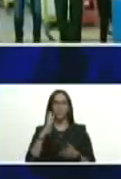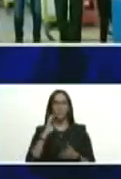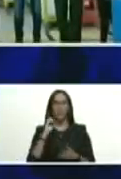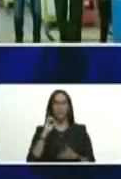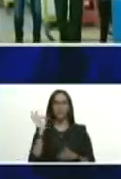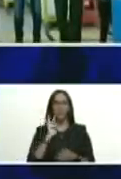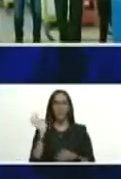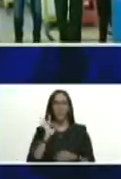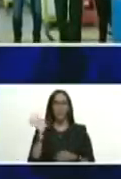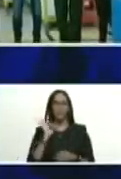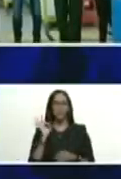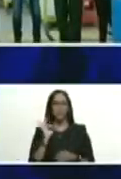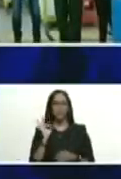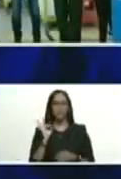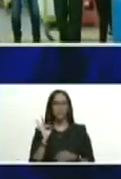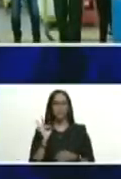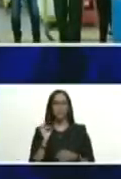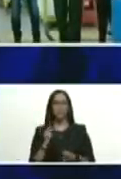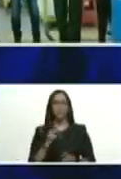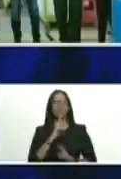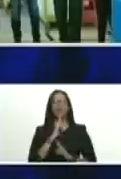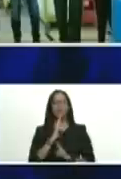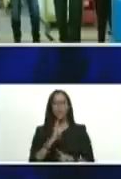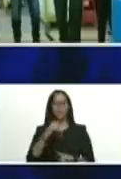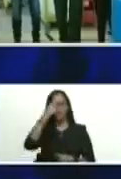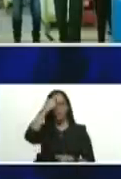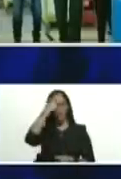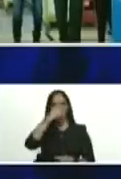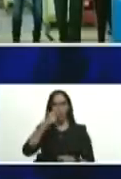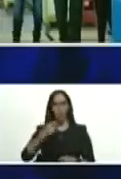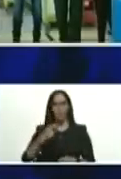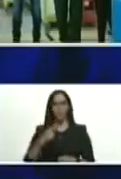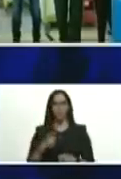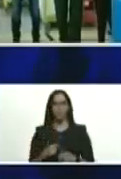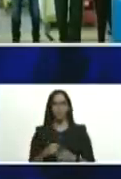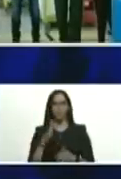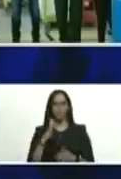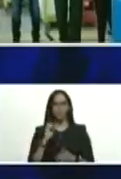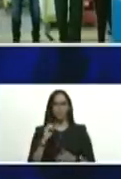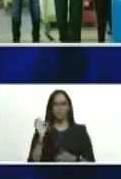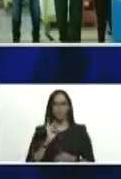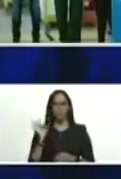40% de los reportes del pueblo, 40%,